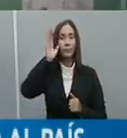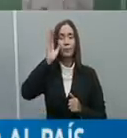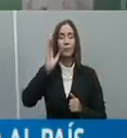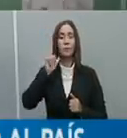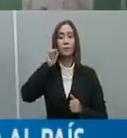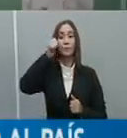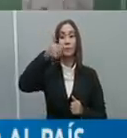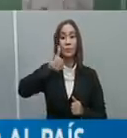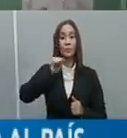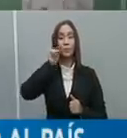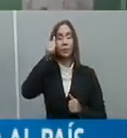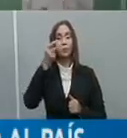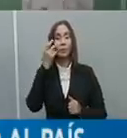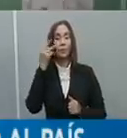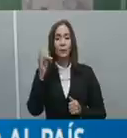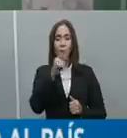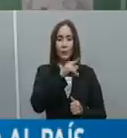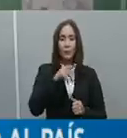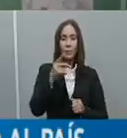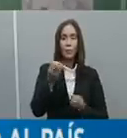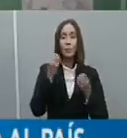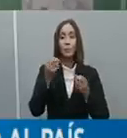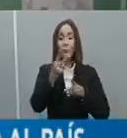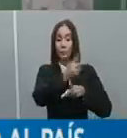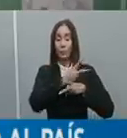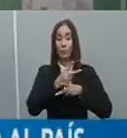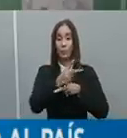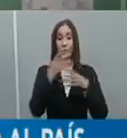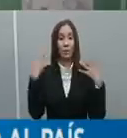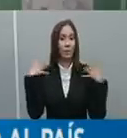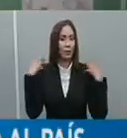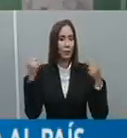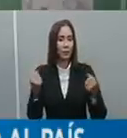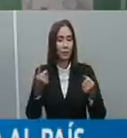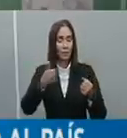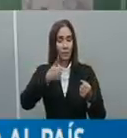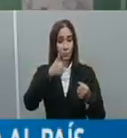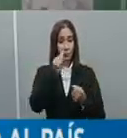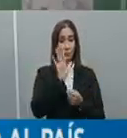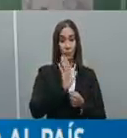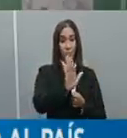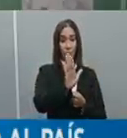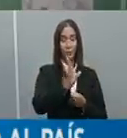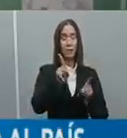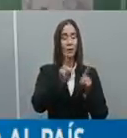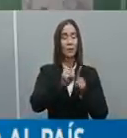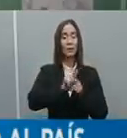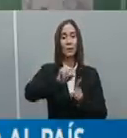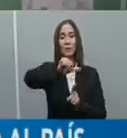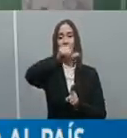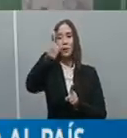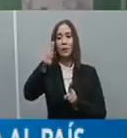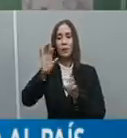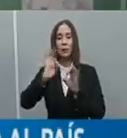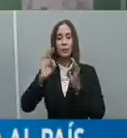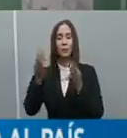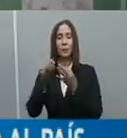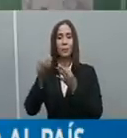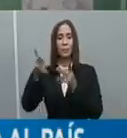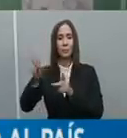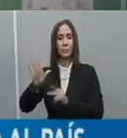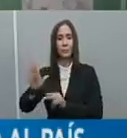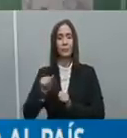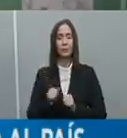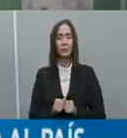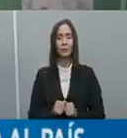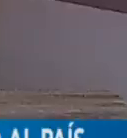esta nación en caso de cualquier inconveniente que pueda presentarse. Como a lo